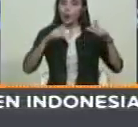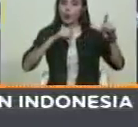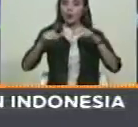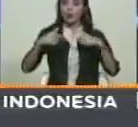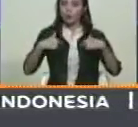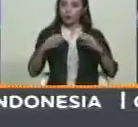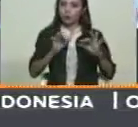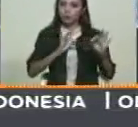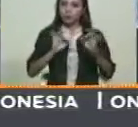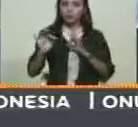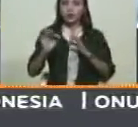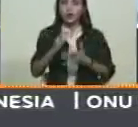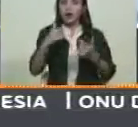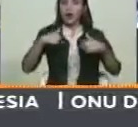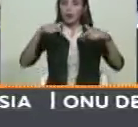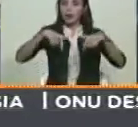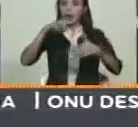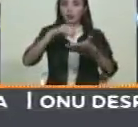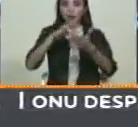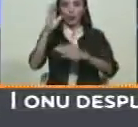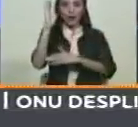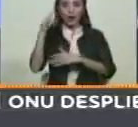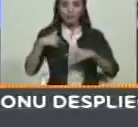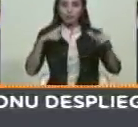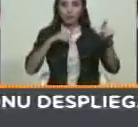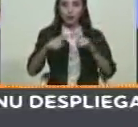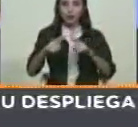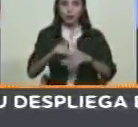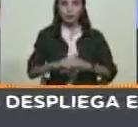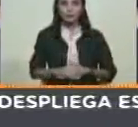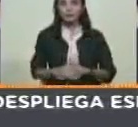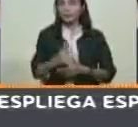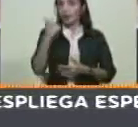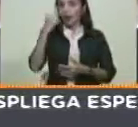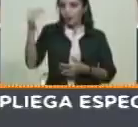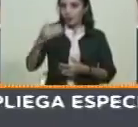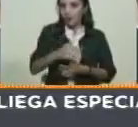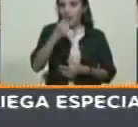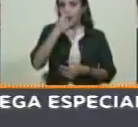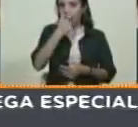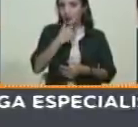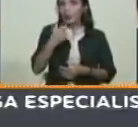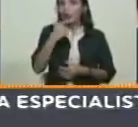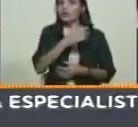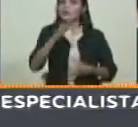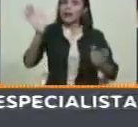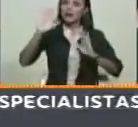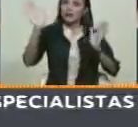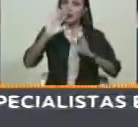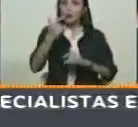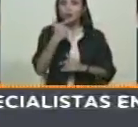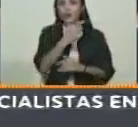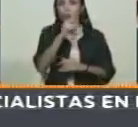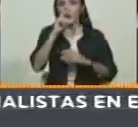estado lara si llegan a ver a henri falcón por ahí me le dan saludo